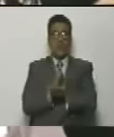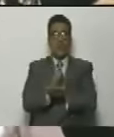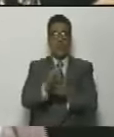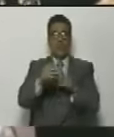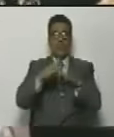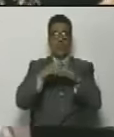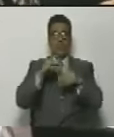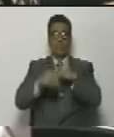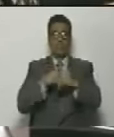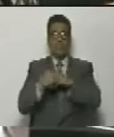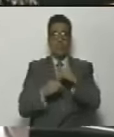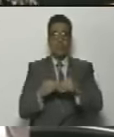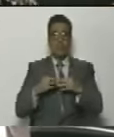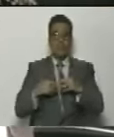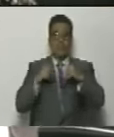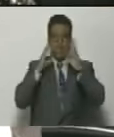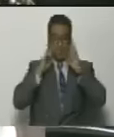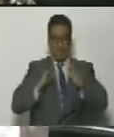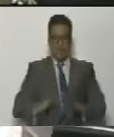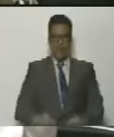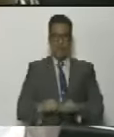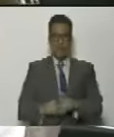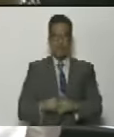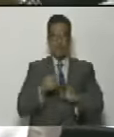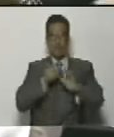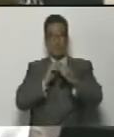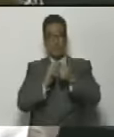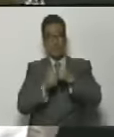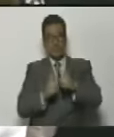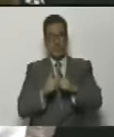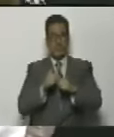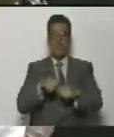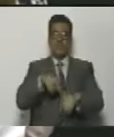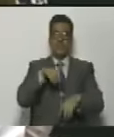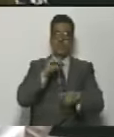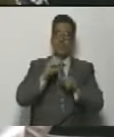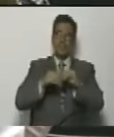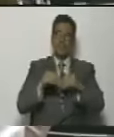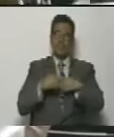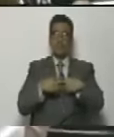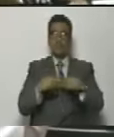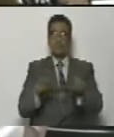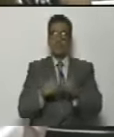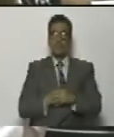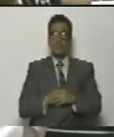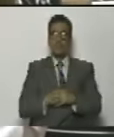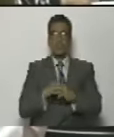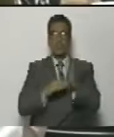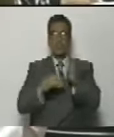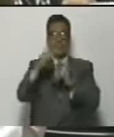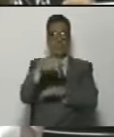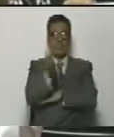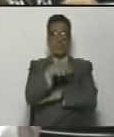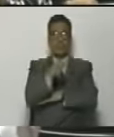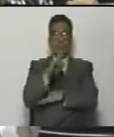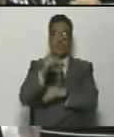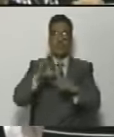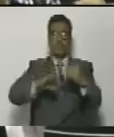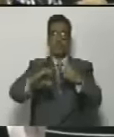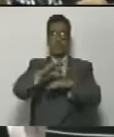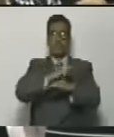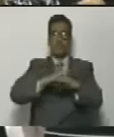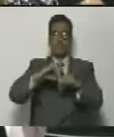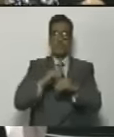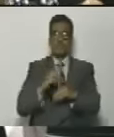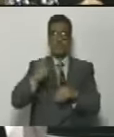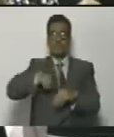lo que corresponde con la salud física y el deporte, la recreación, el sano esparcimiento, levantando las banderas de la cultura,